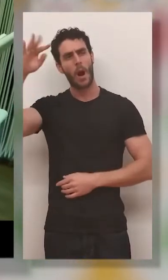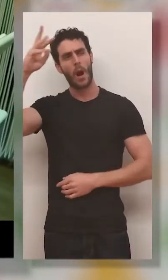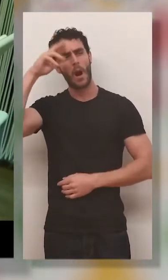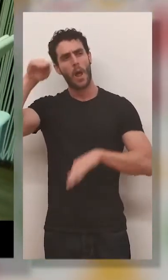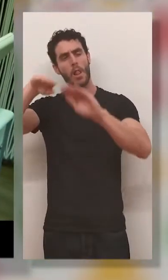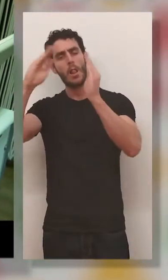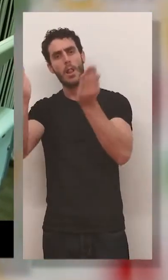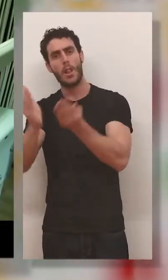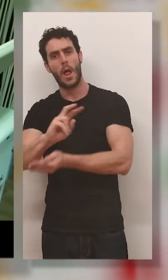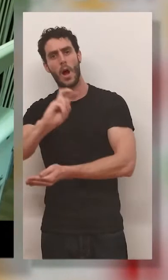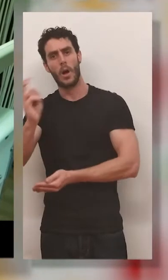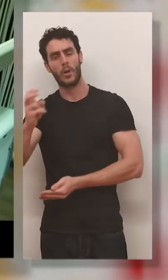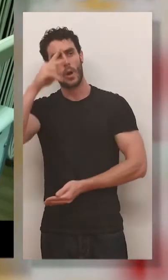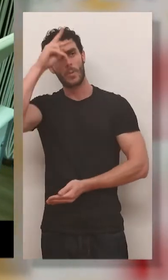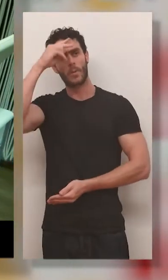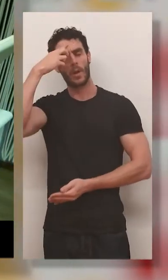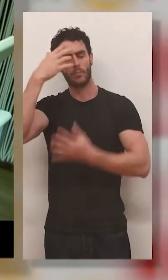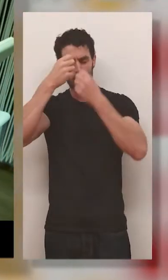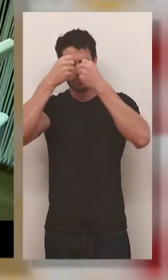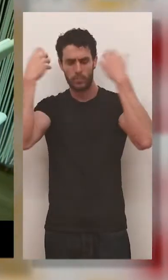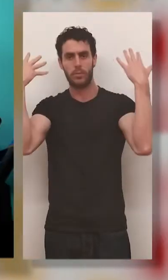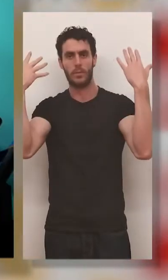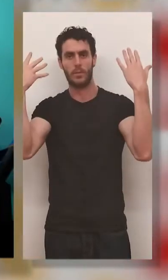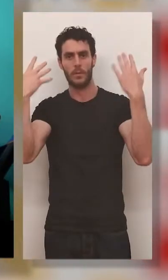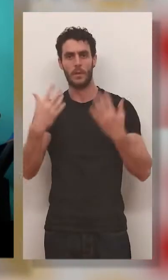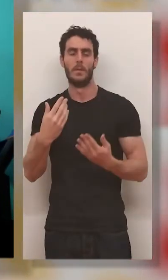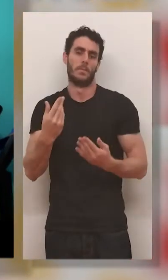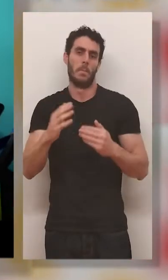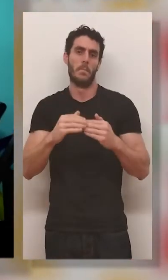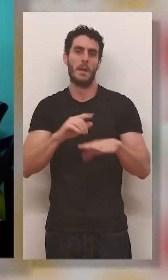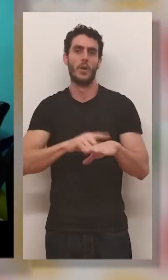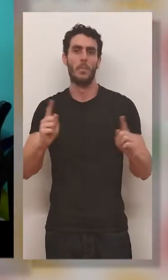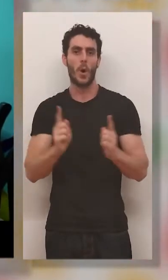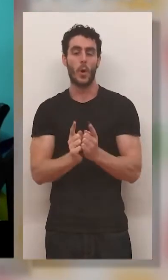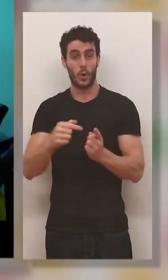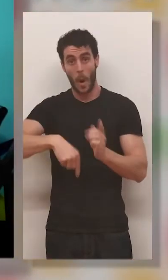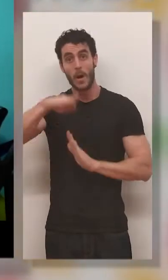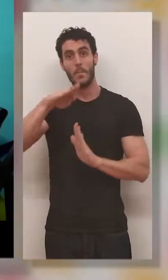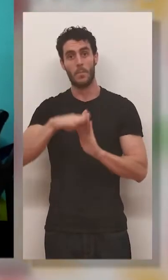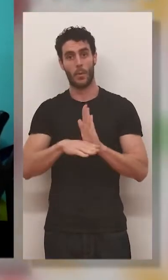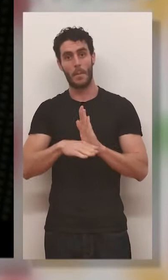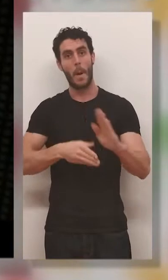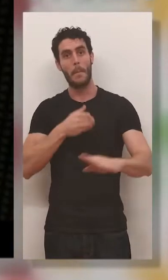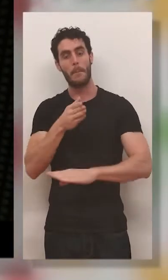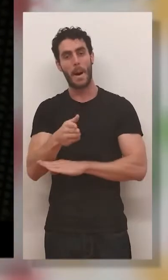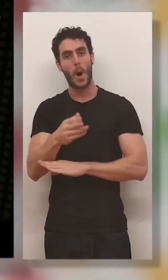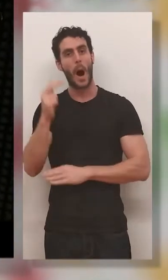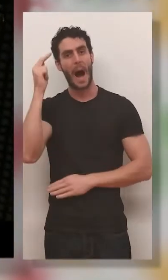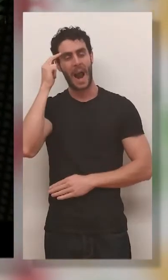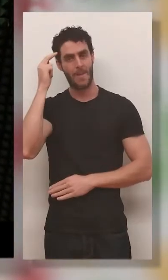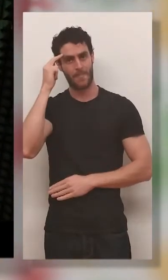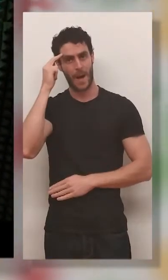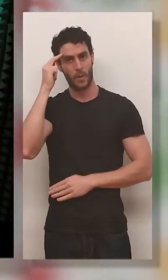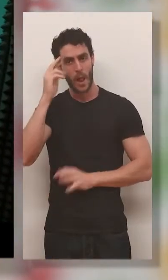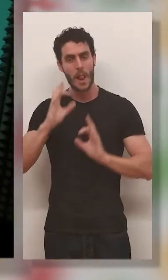y evadirnos de nuestras preocupaciones durante al menos un rato. En el programa de hoy nos desplazamos hasta Alfaro, concretamente a la